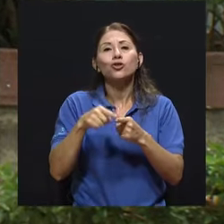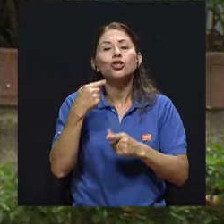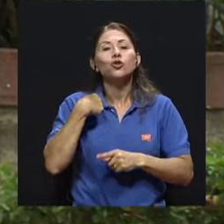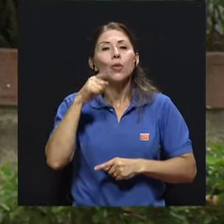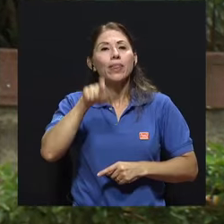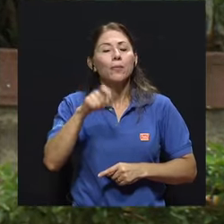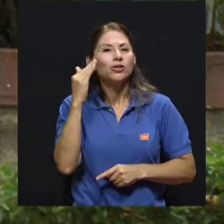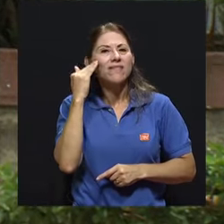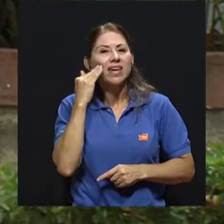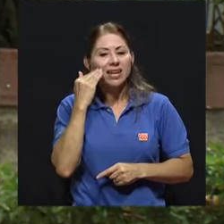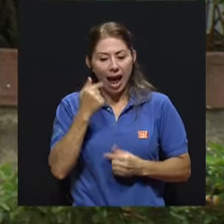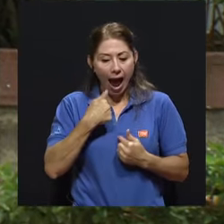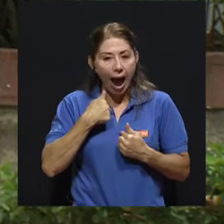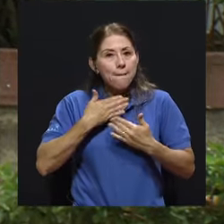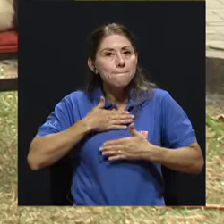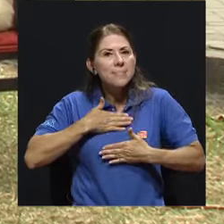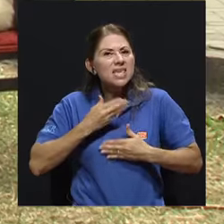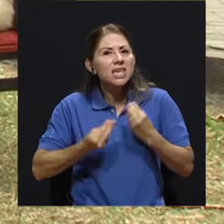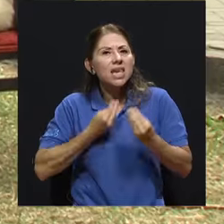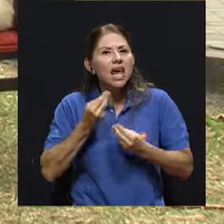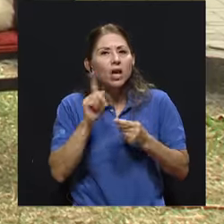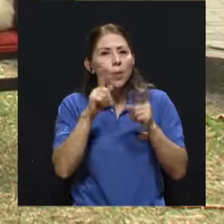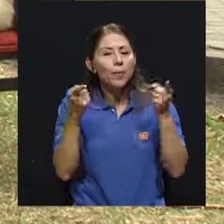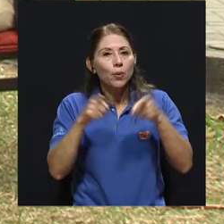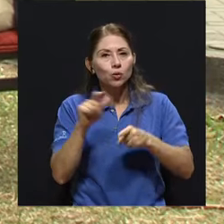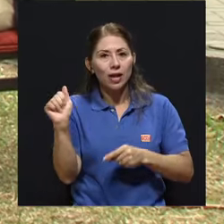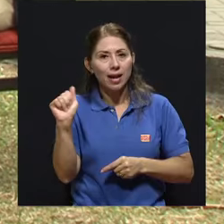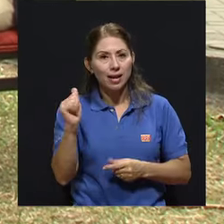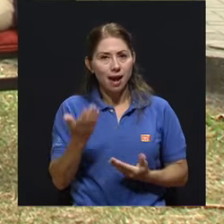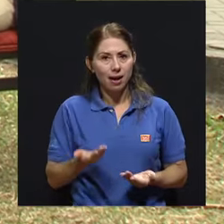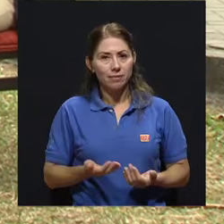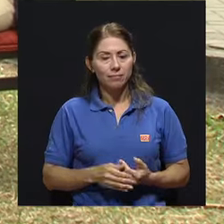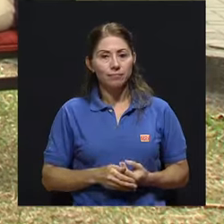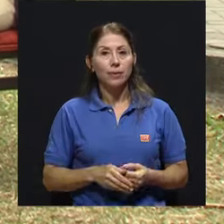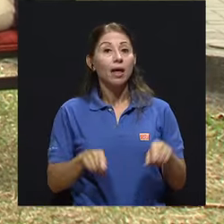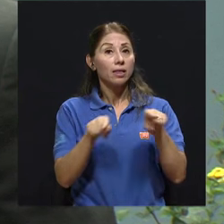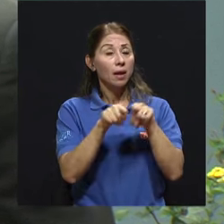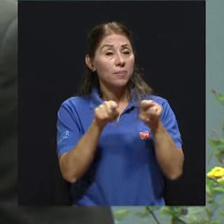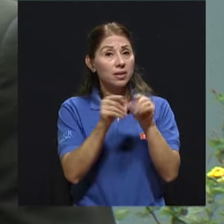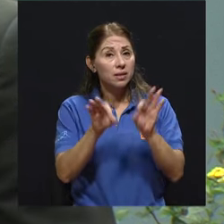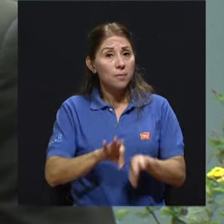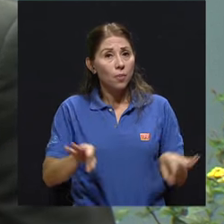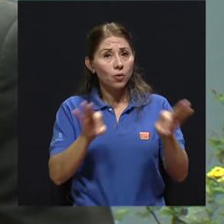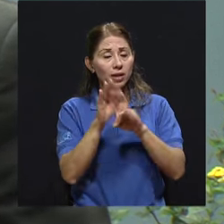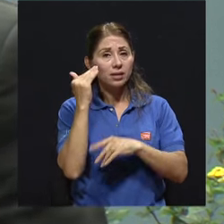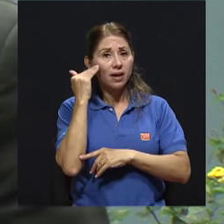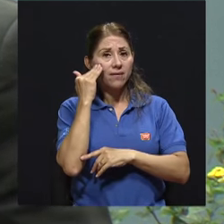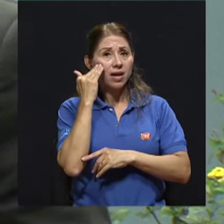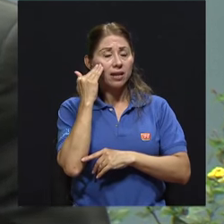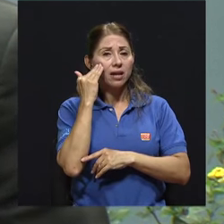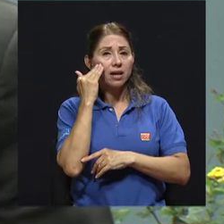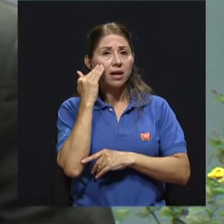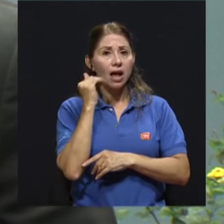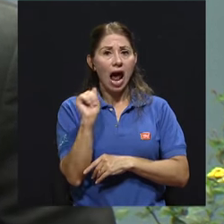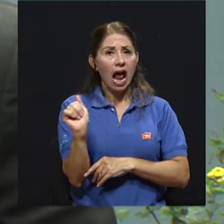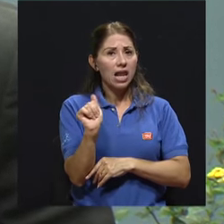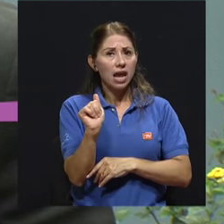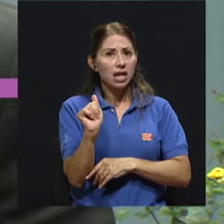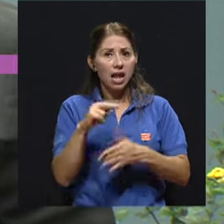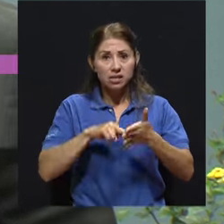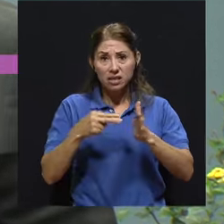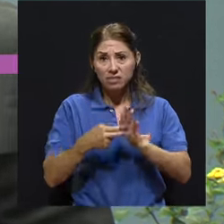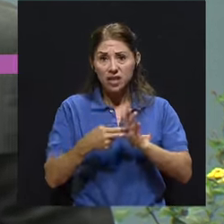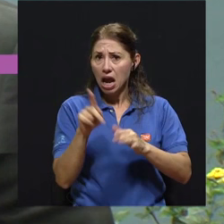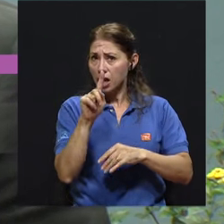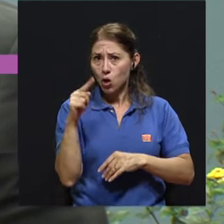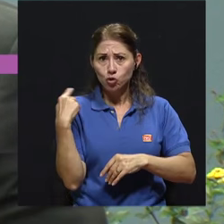produce alergia. Claro, doctor, y también es importante saber de que no necesariamente una alergia siempre se va a presentar